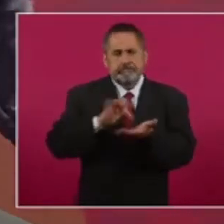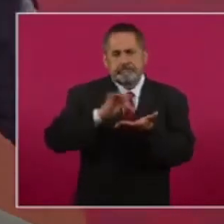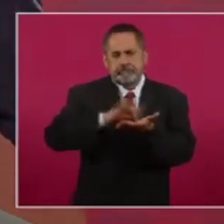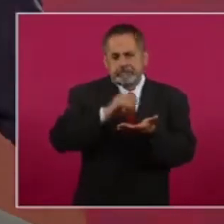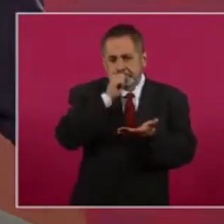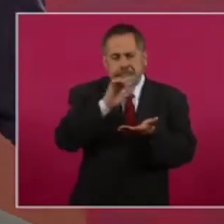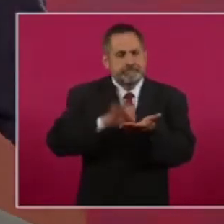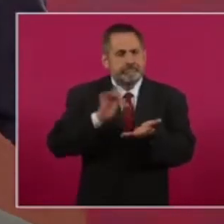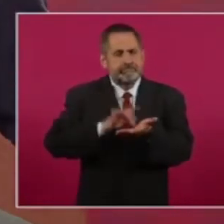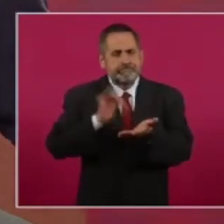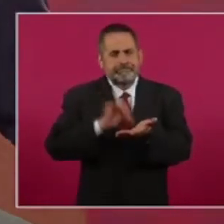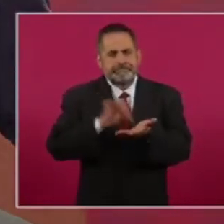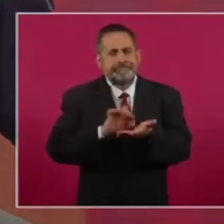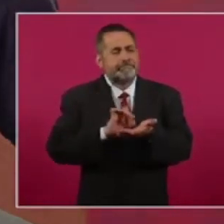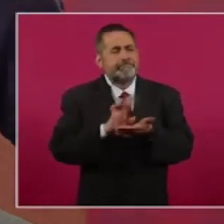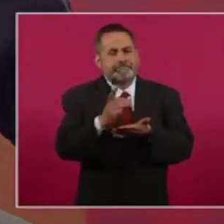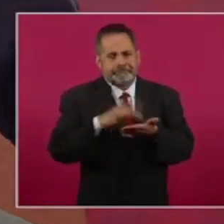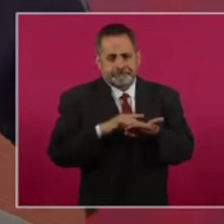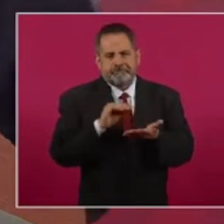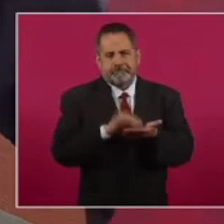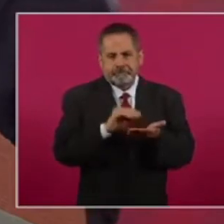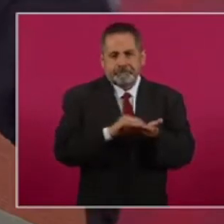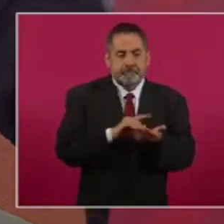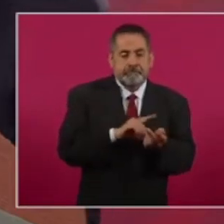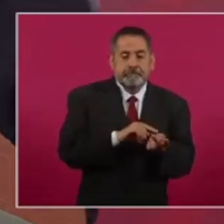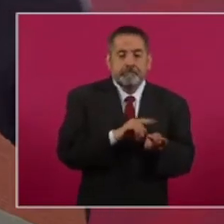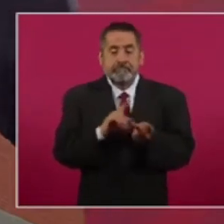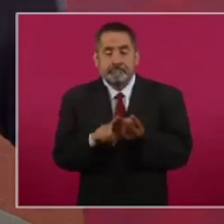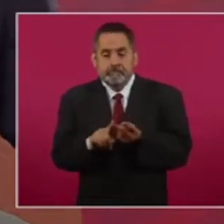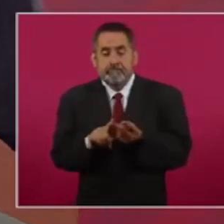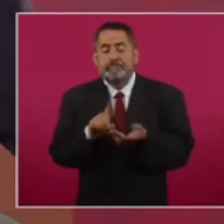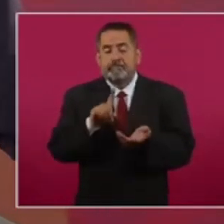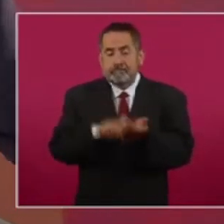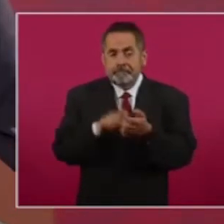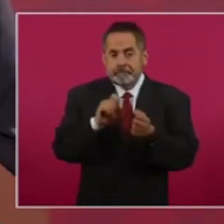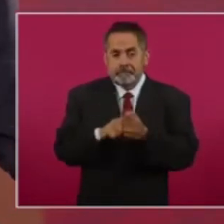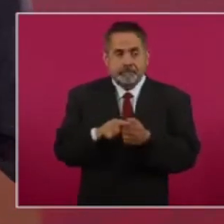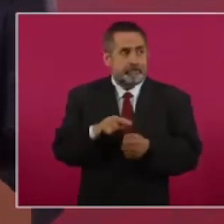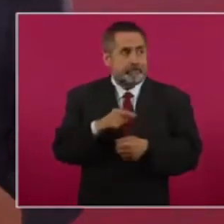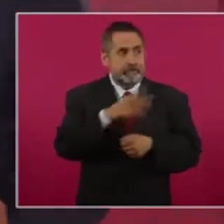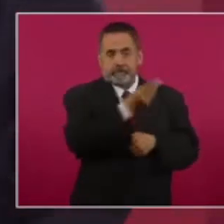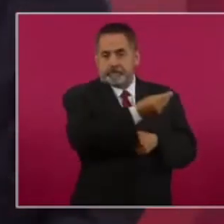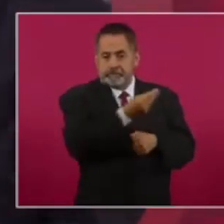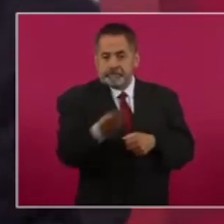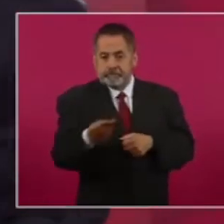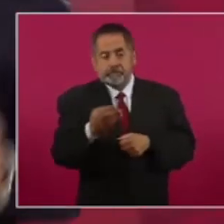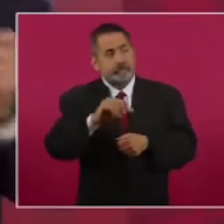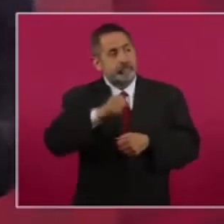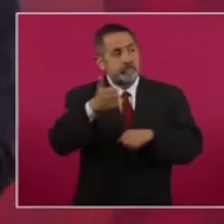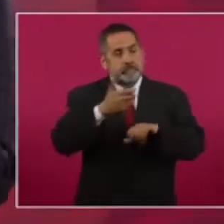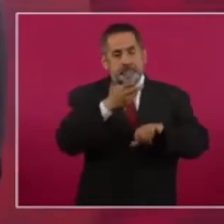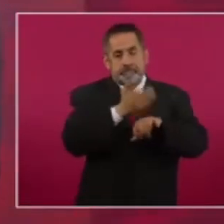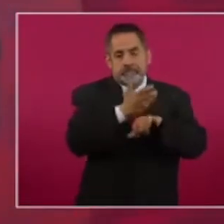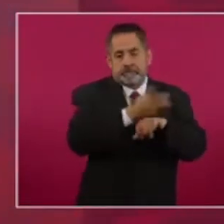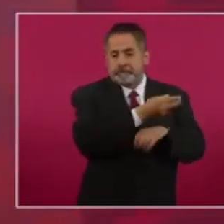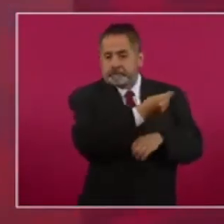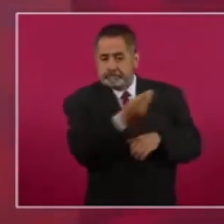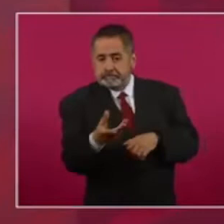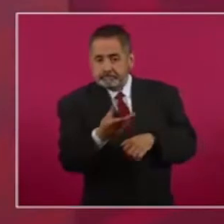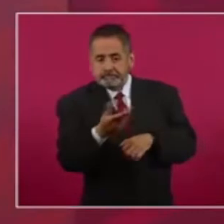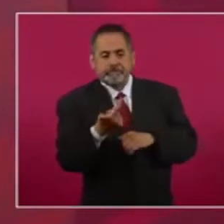todavía. Pero ya telecom ya está recibiendo también remesas, y lo vamos a